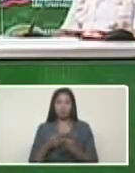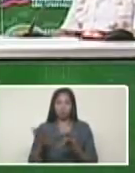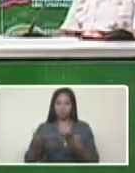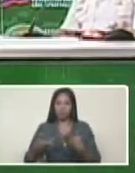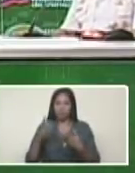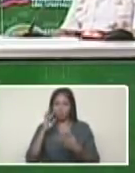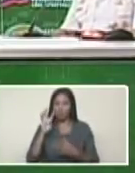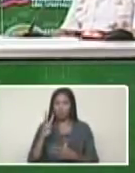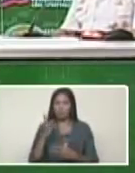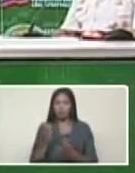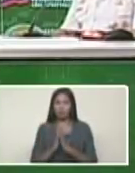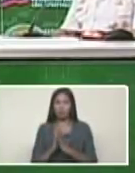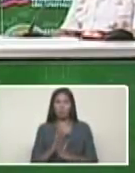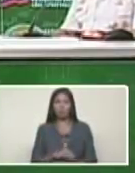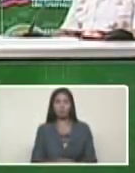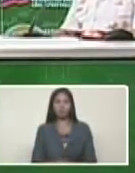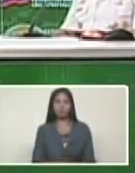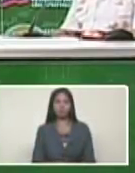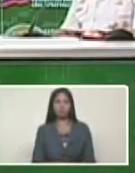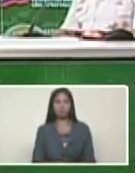allí, general en jefe, Padrino López.